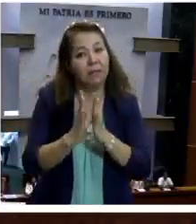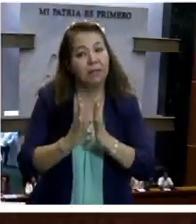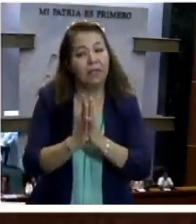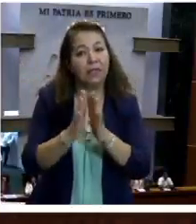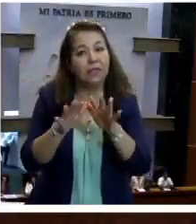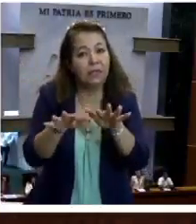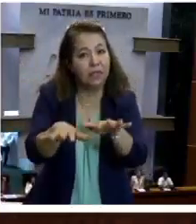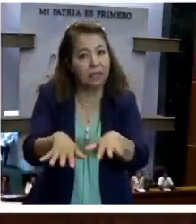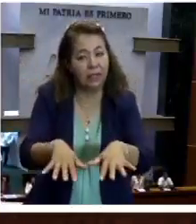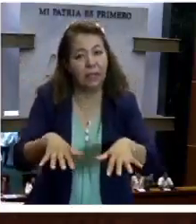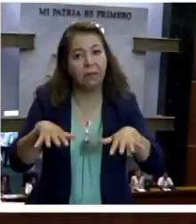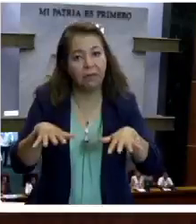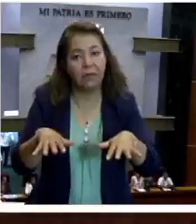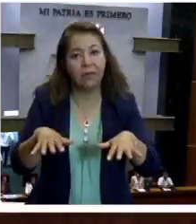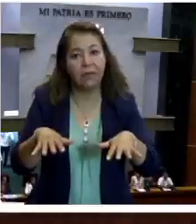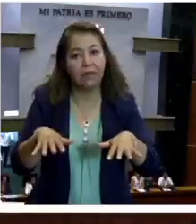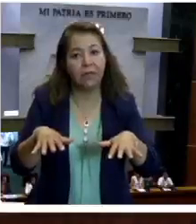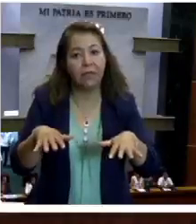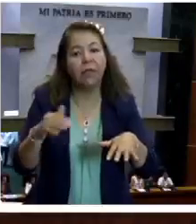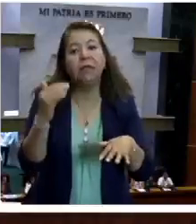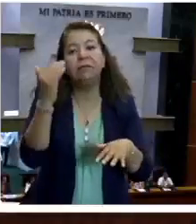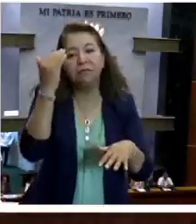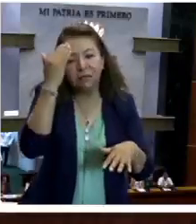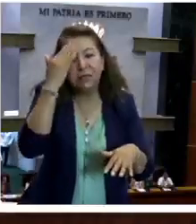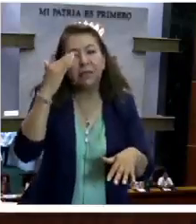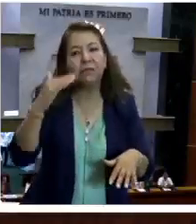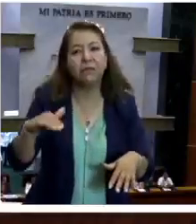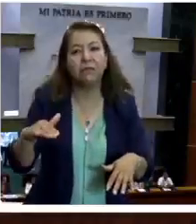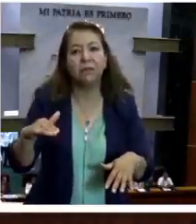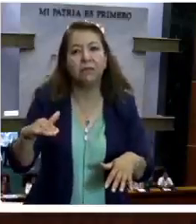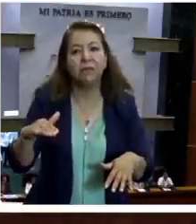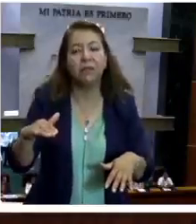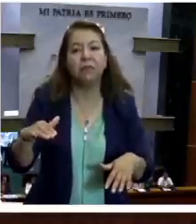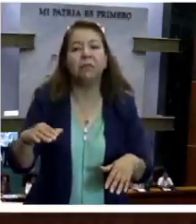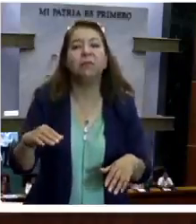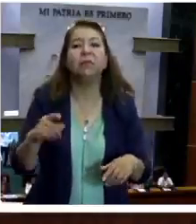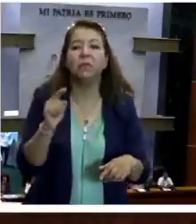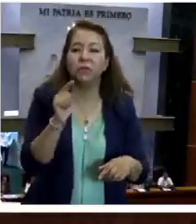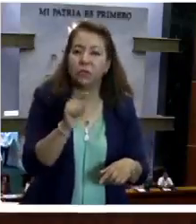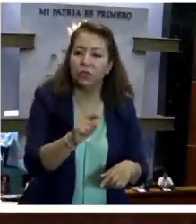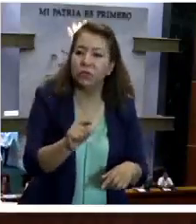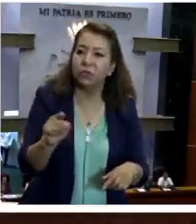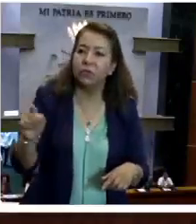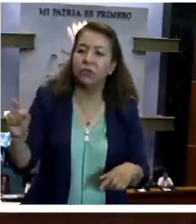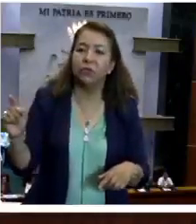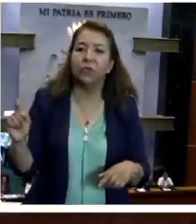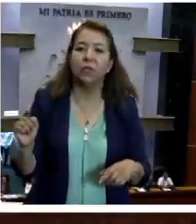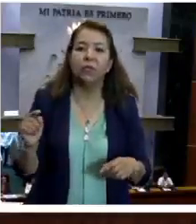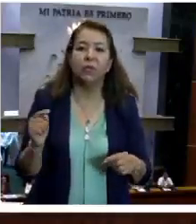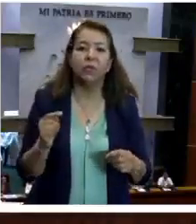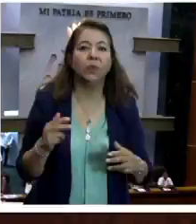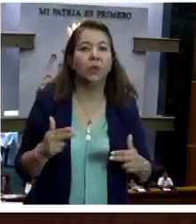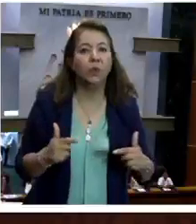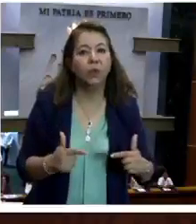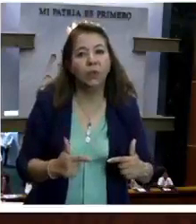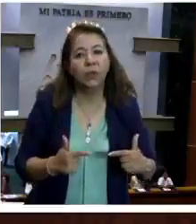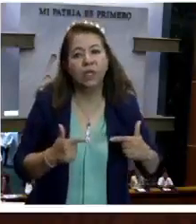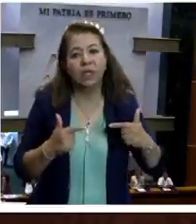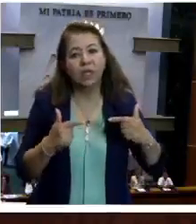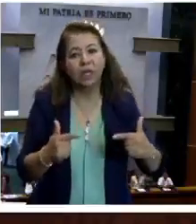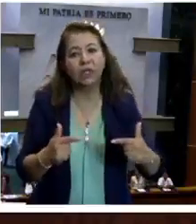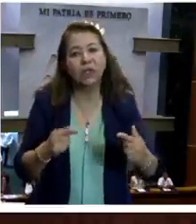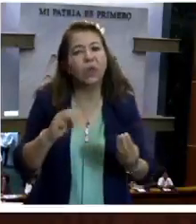de Guerrero, y sabemos que en ustedes está la confianza de que serán una generación de